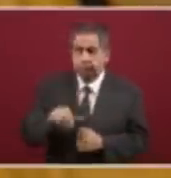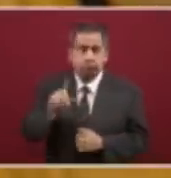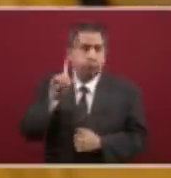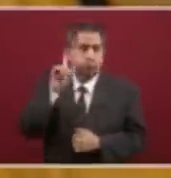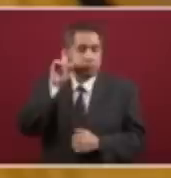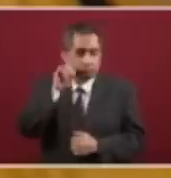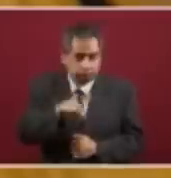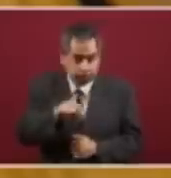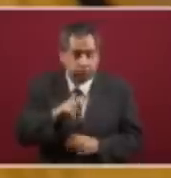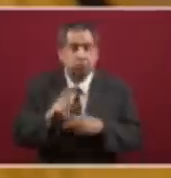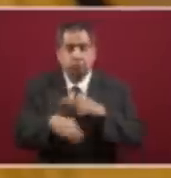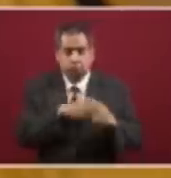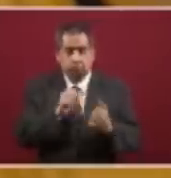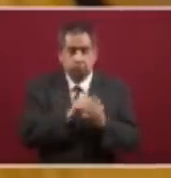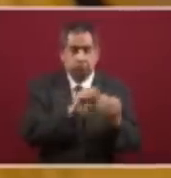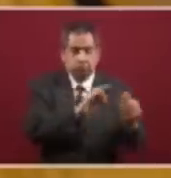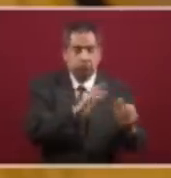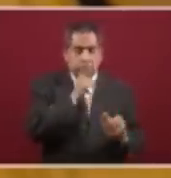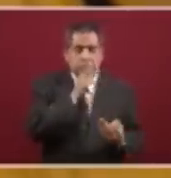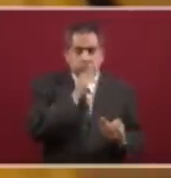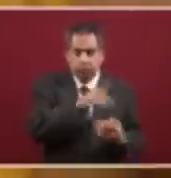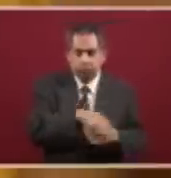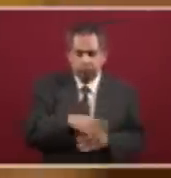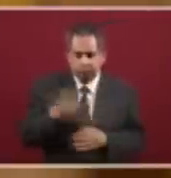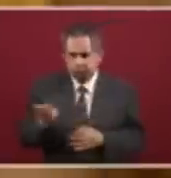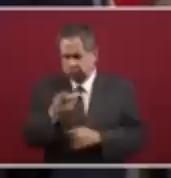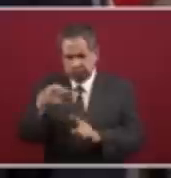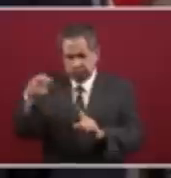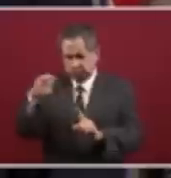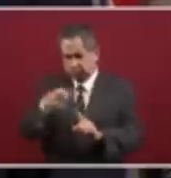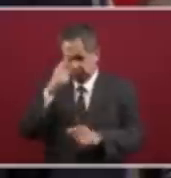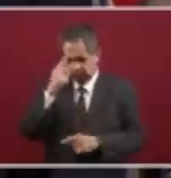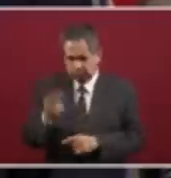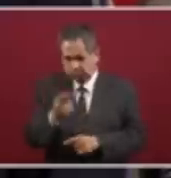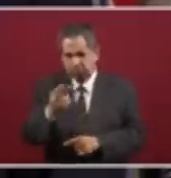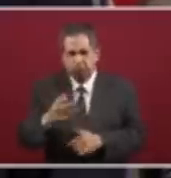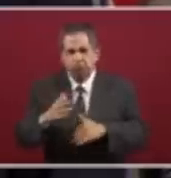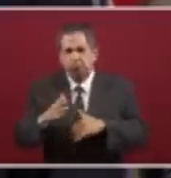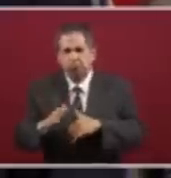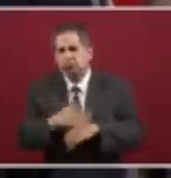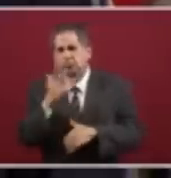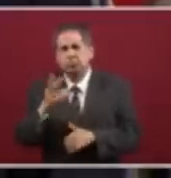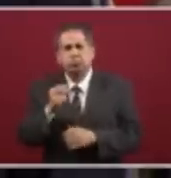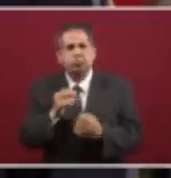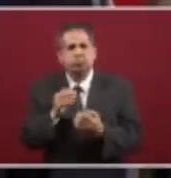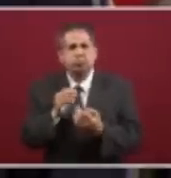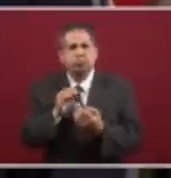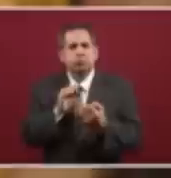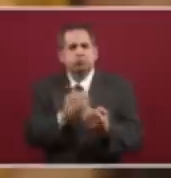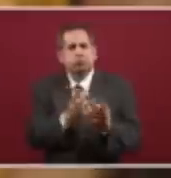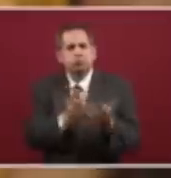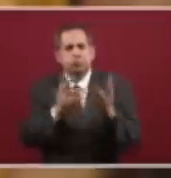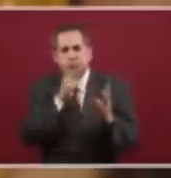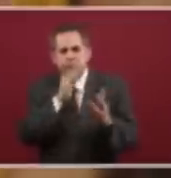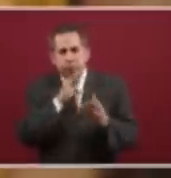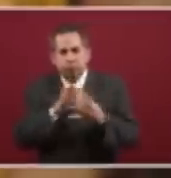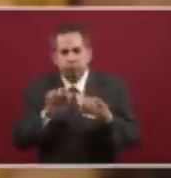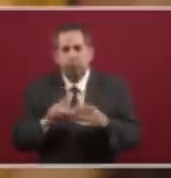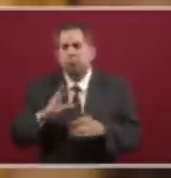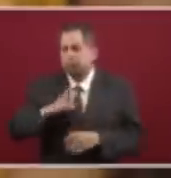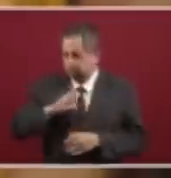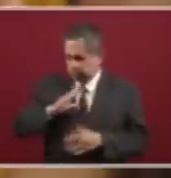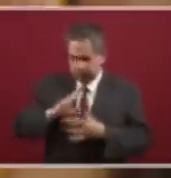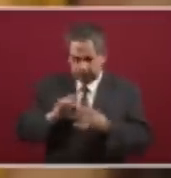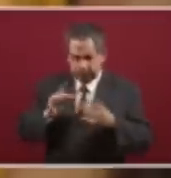los van a recibir la pregunta muy puntual para usted porque no los ha recibido ya nos explicó que hay